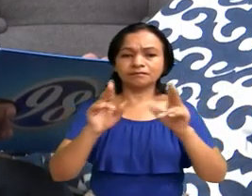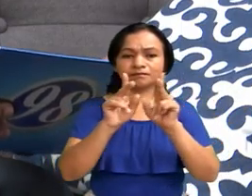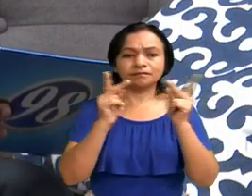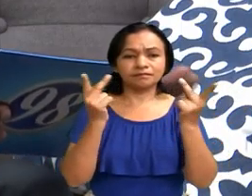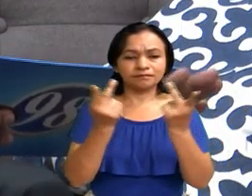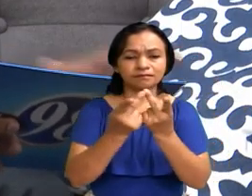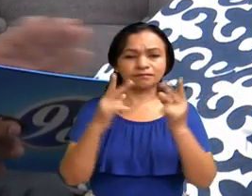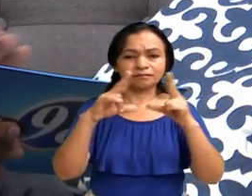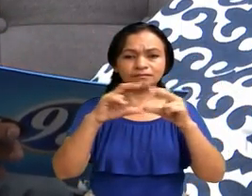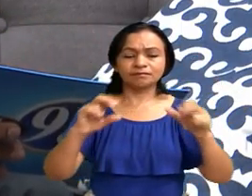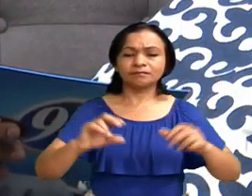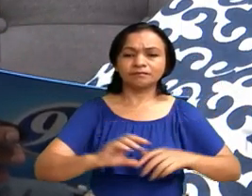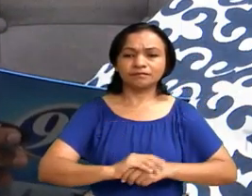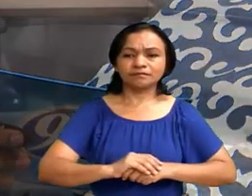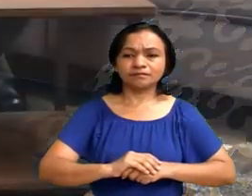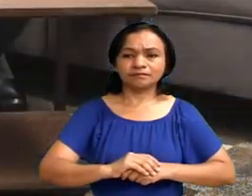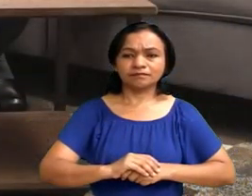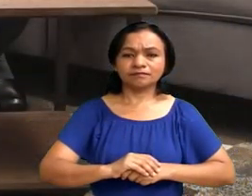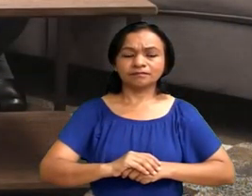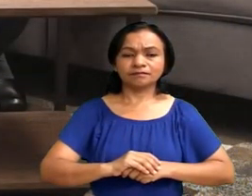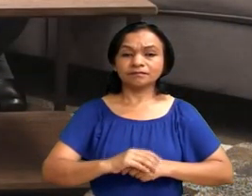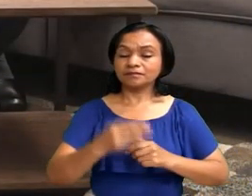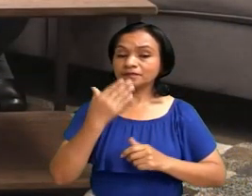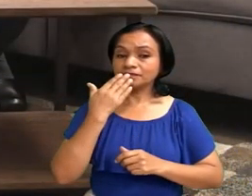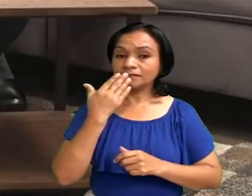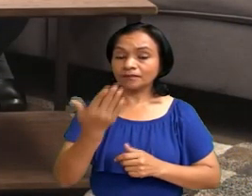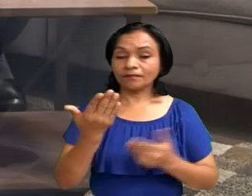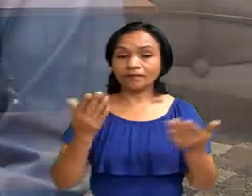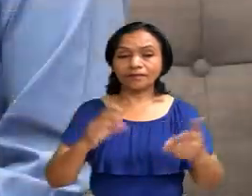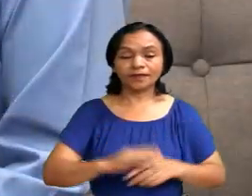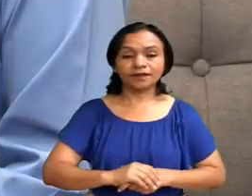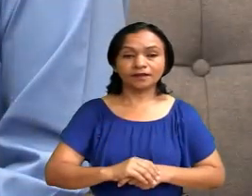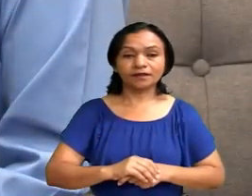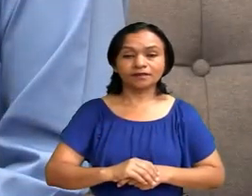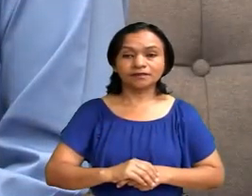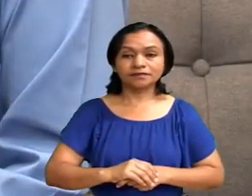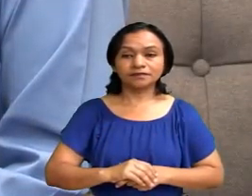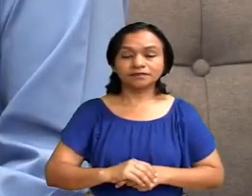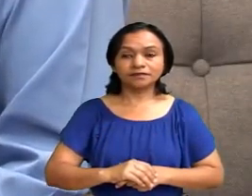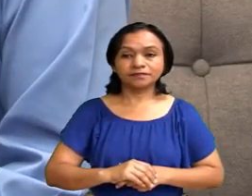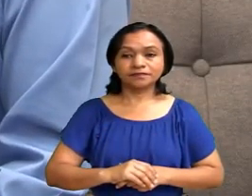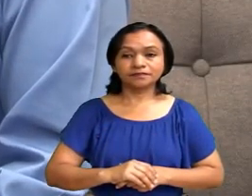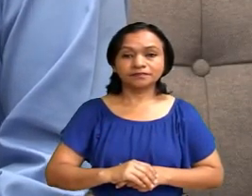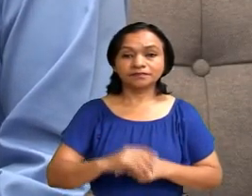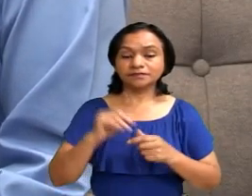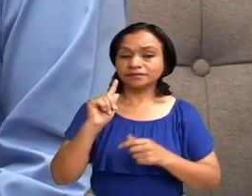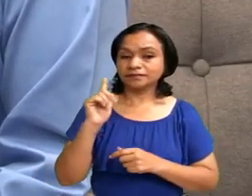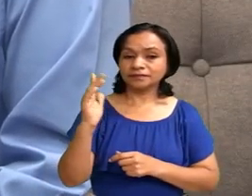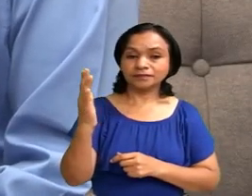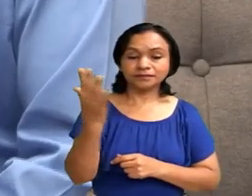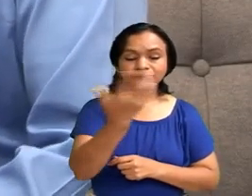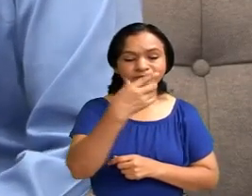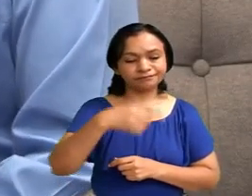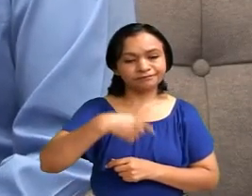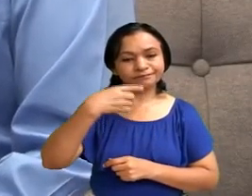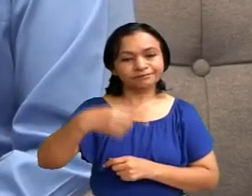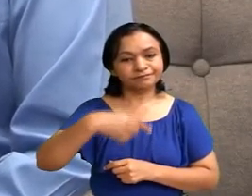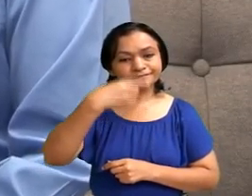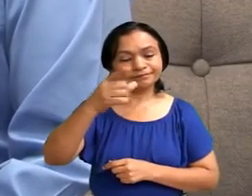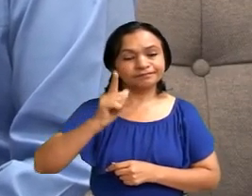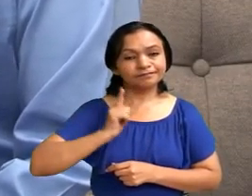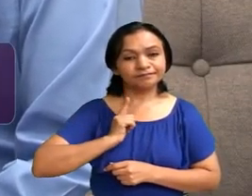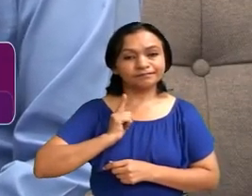pueblo de Nicaragua. Bueno, realmente todos los días, ¿verdad?, tenemos